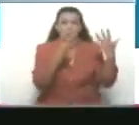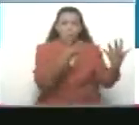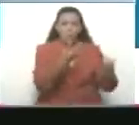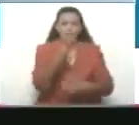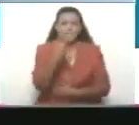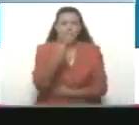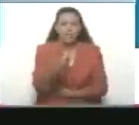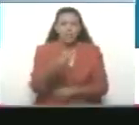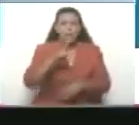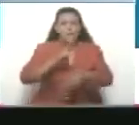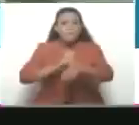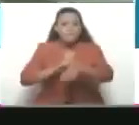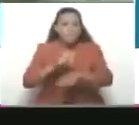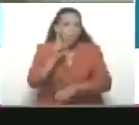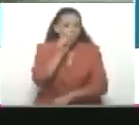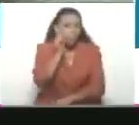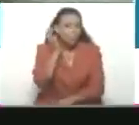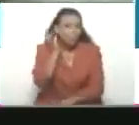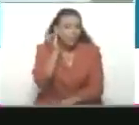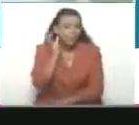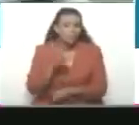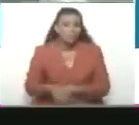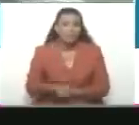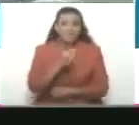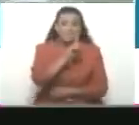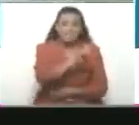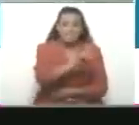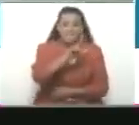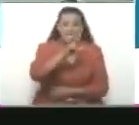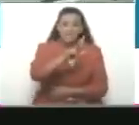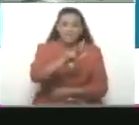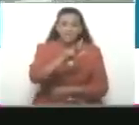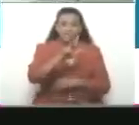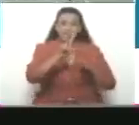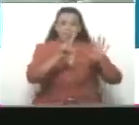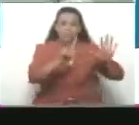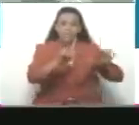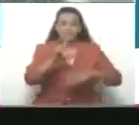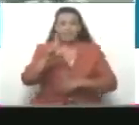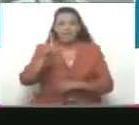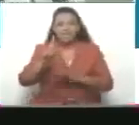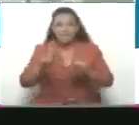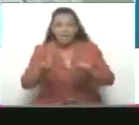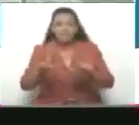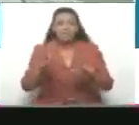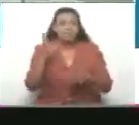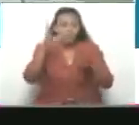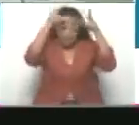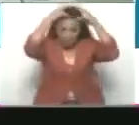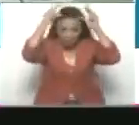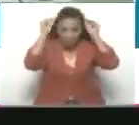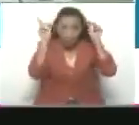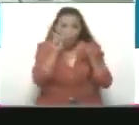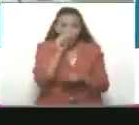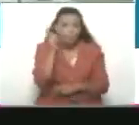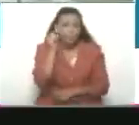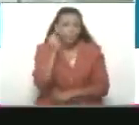médicos y médicas 187 enfermeras y enfermeros